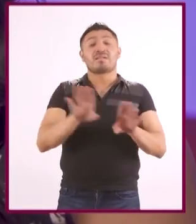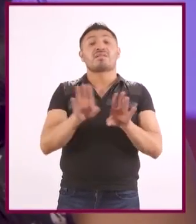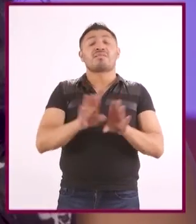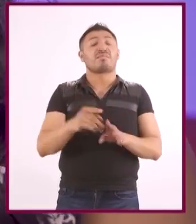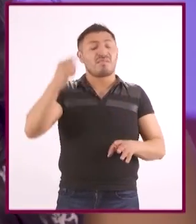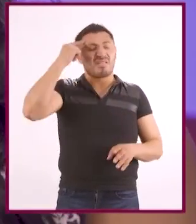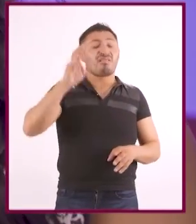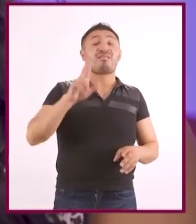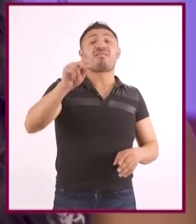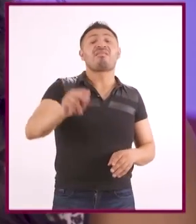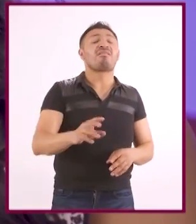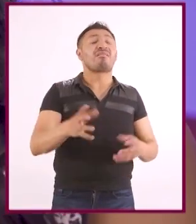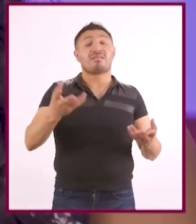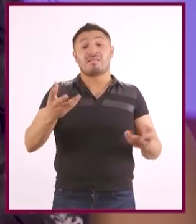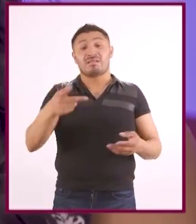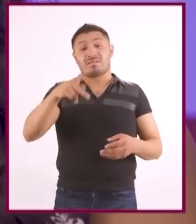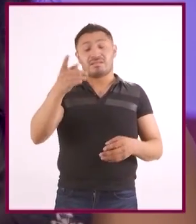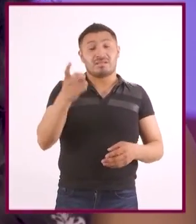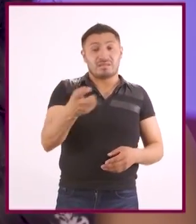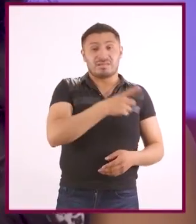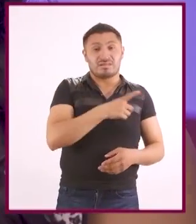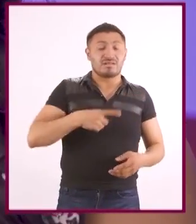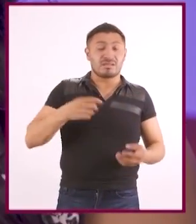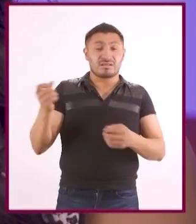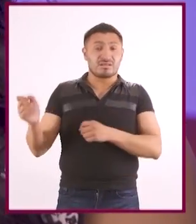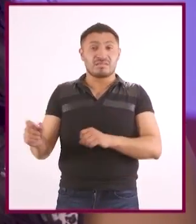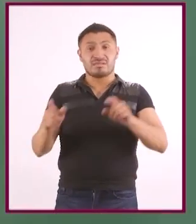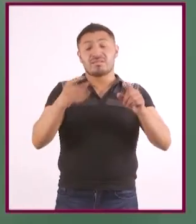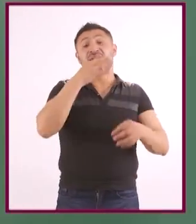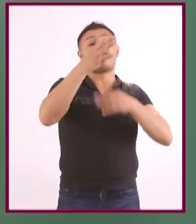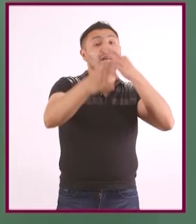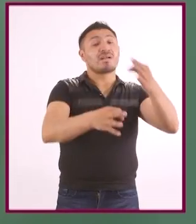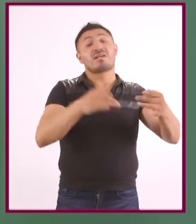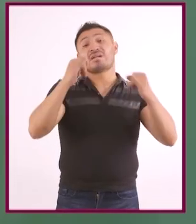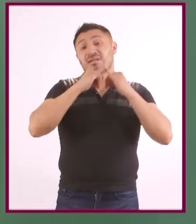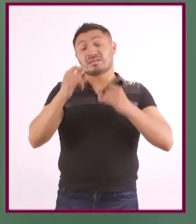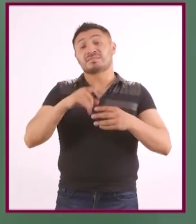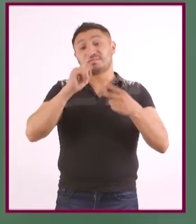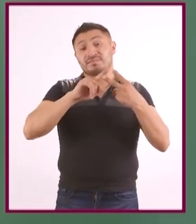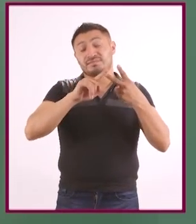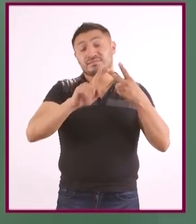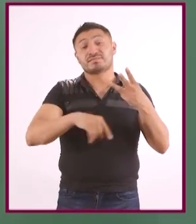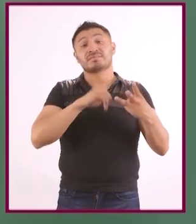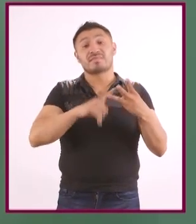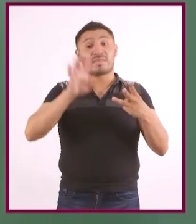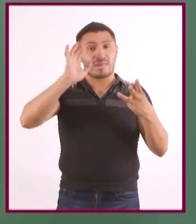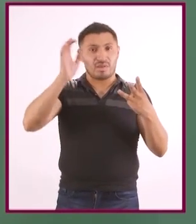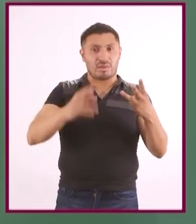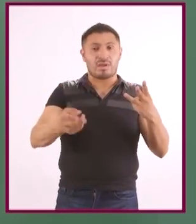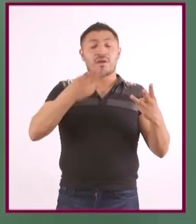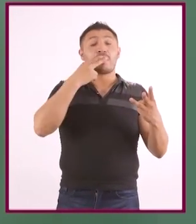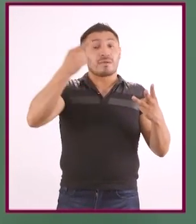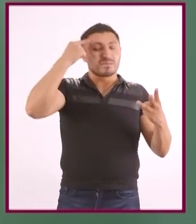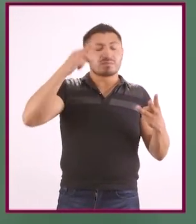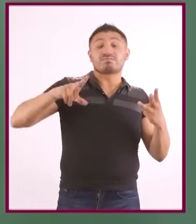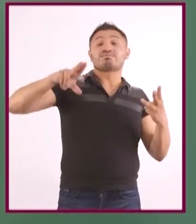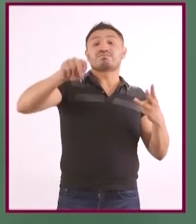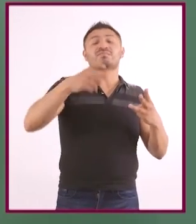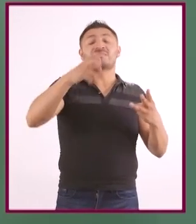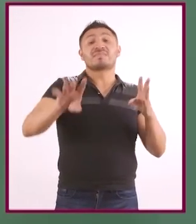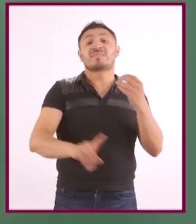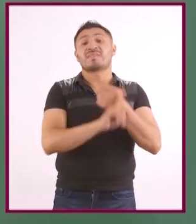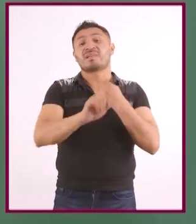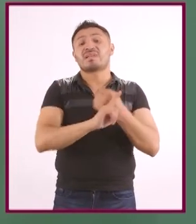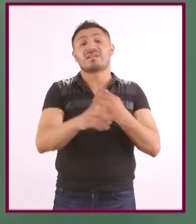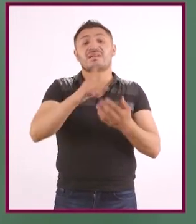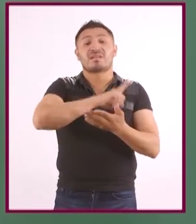de conciencia, pero esta deberá hacerse explícita ante la institución. 3. Cuando el ejercicio de la objeción de conciencia entre en